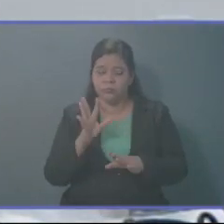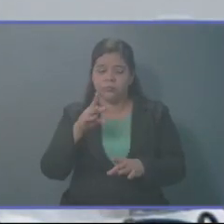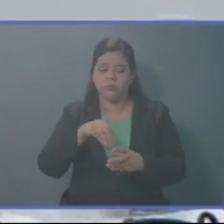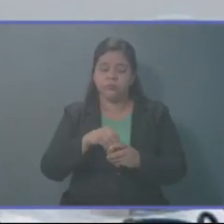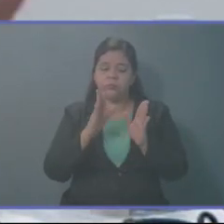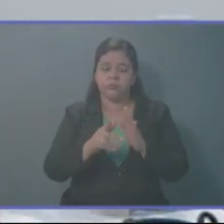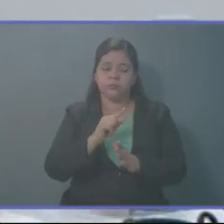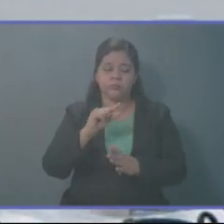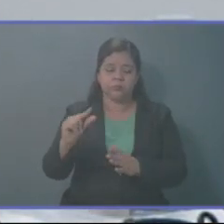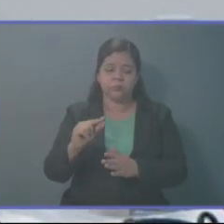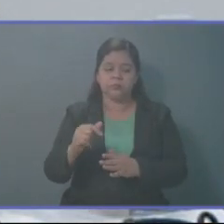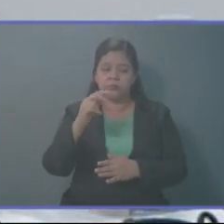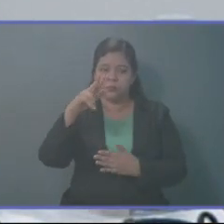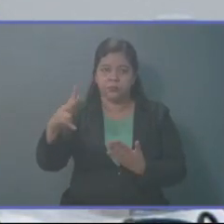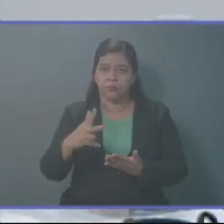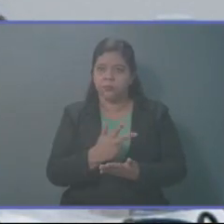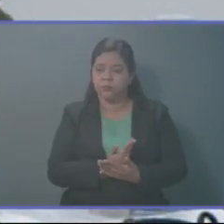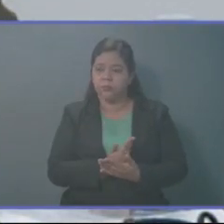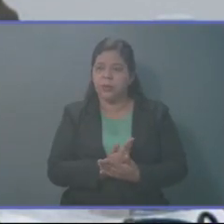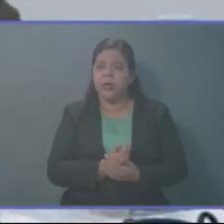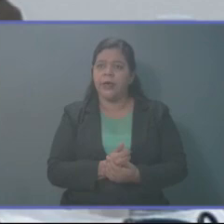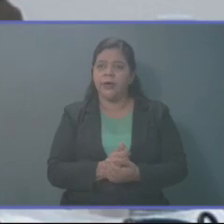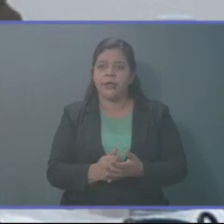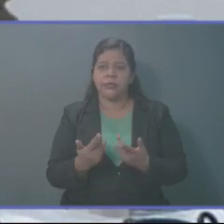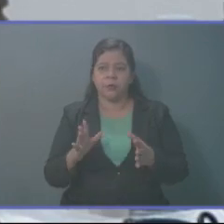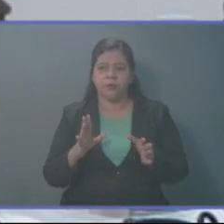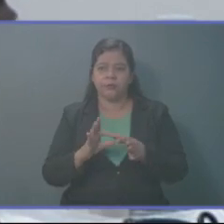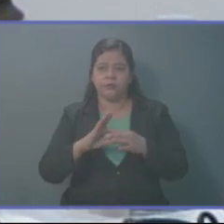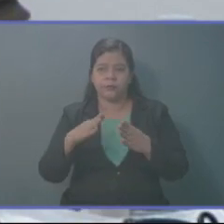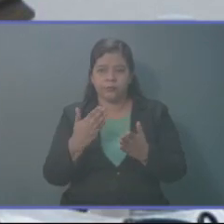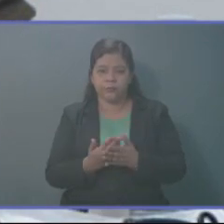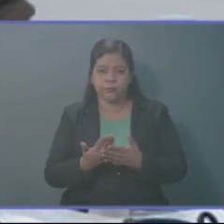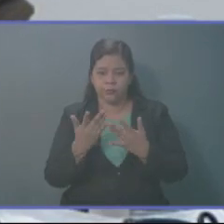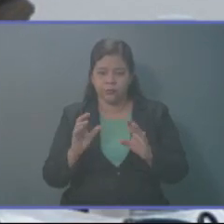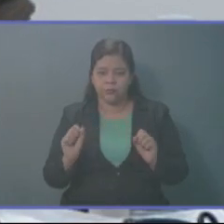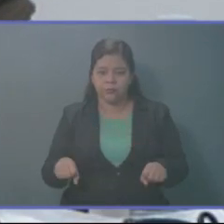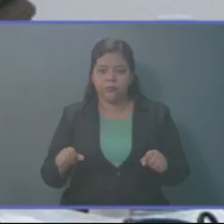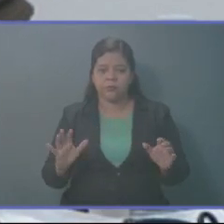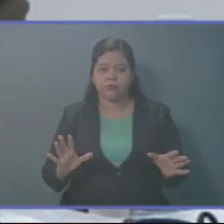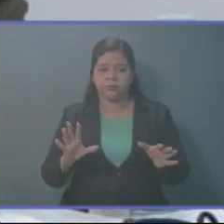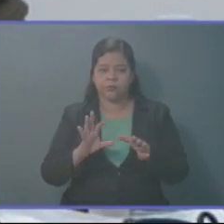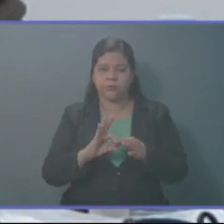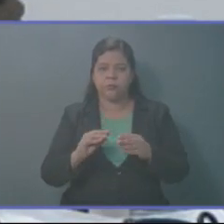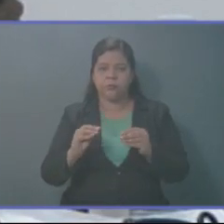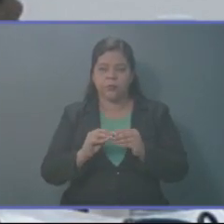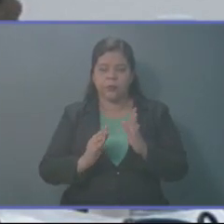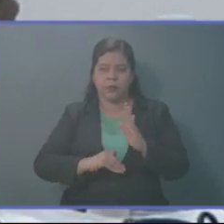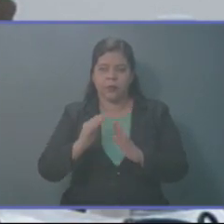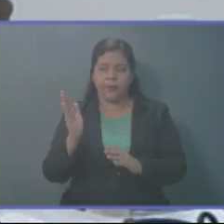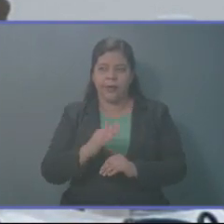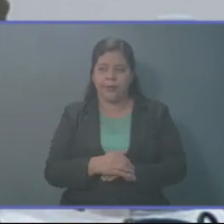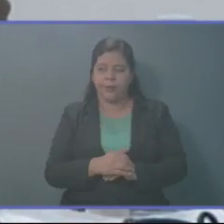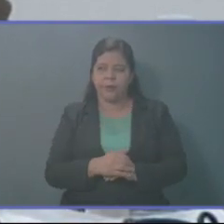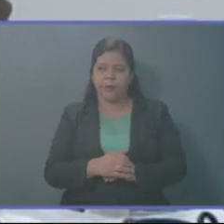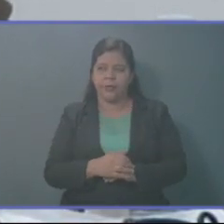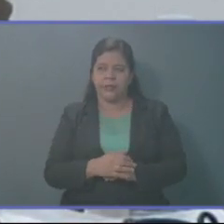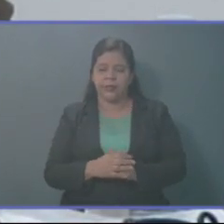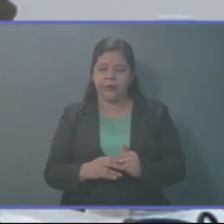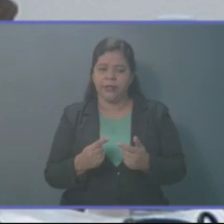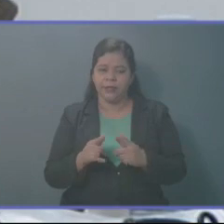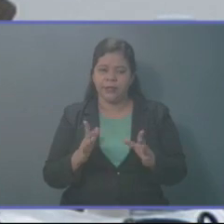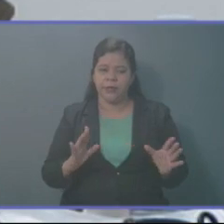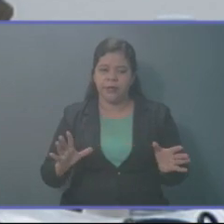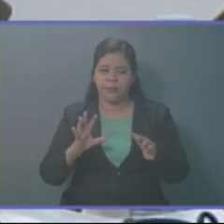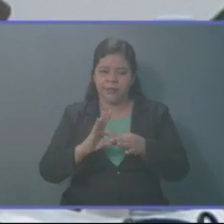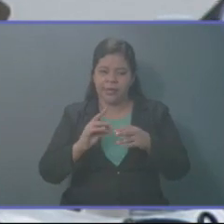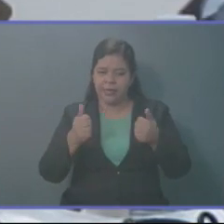entidad hacendaria del país para que se reactive, pues, ¿verdad? O sea, yo por esa razón vuelvo y le repito,